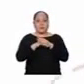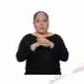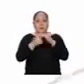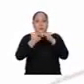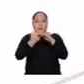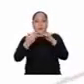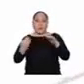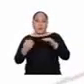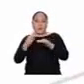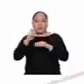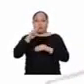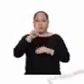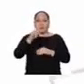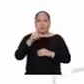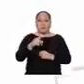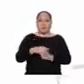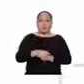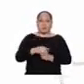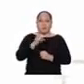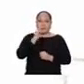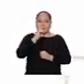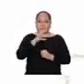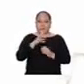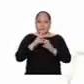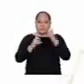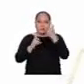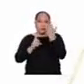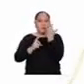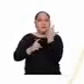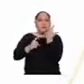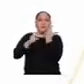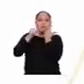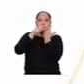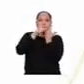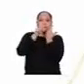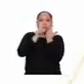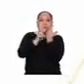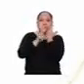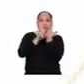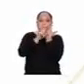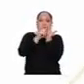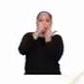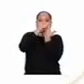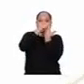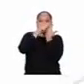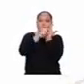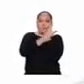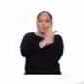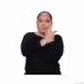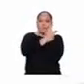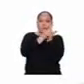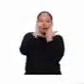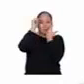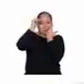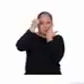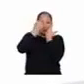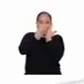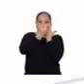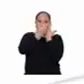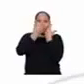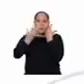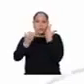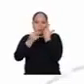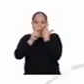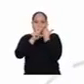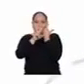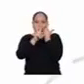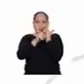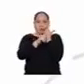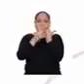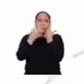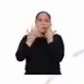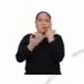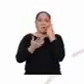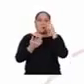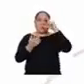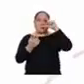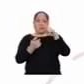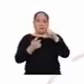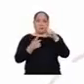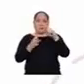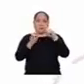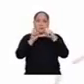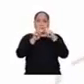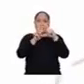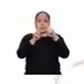21, como lo indica ese corchete volteado. Recuerden que si el corchete estuviese al revés